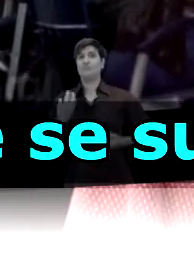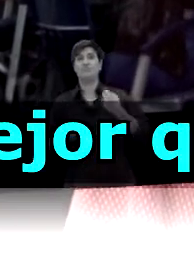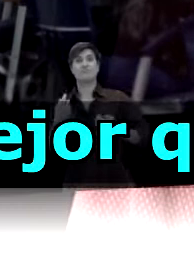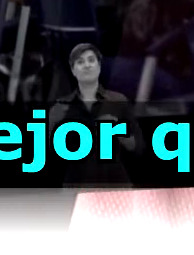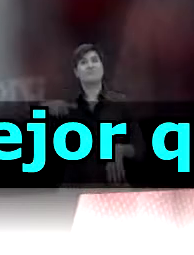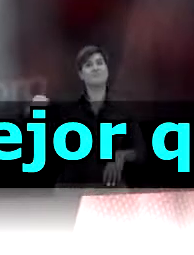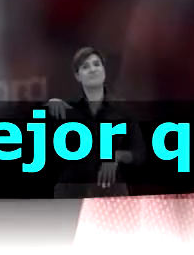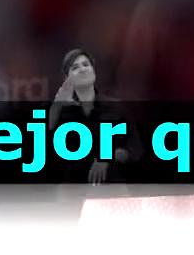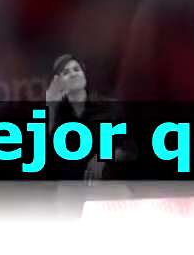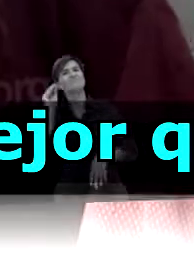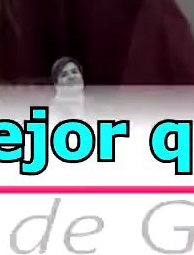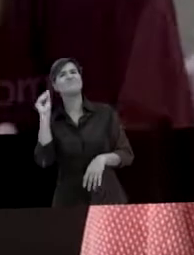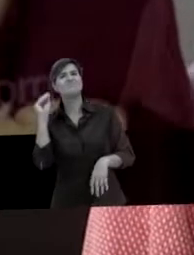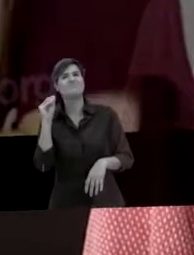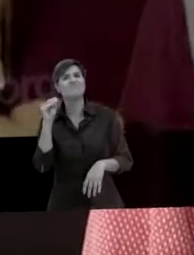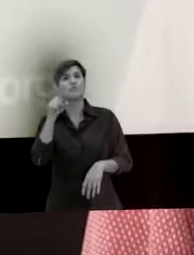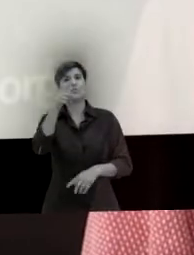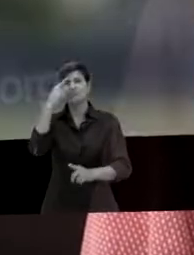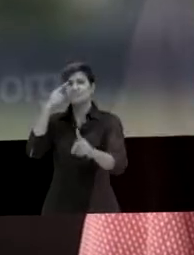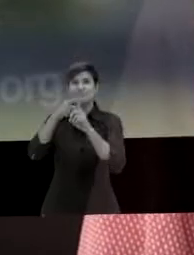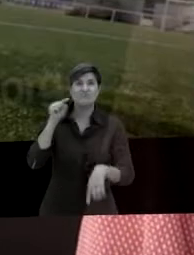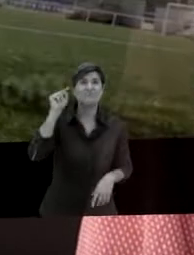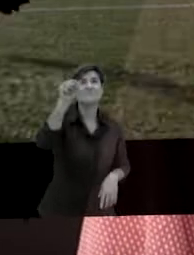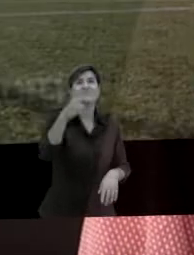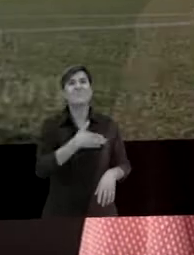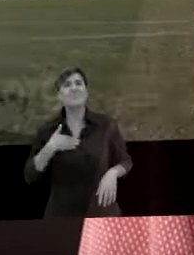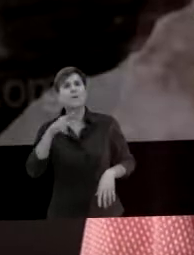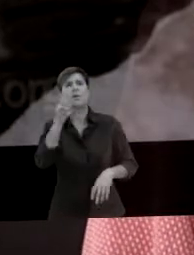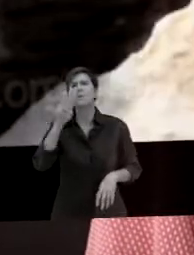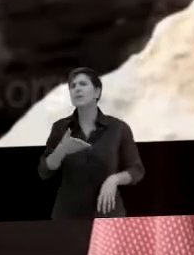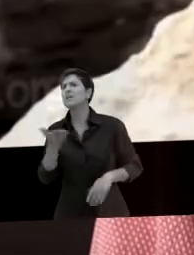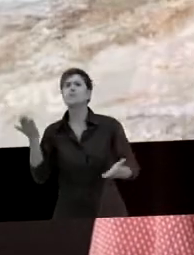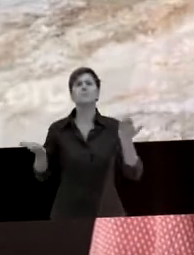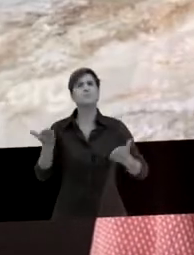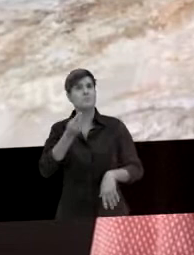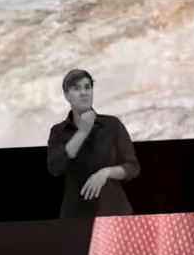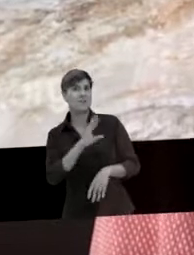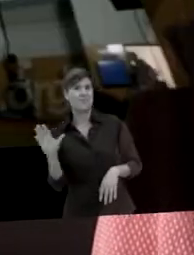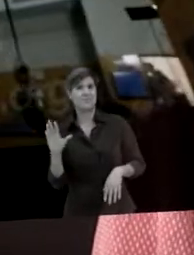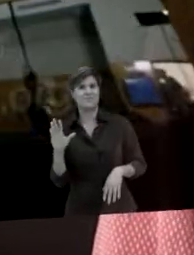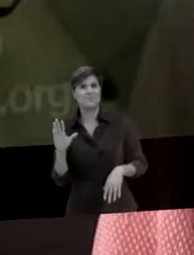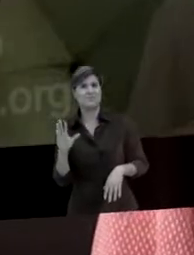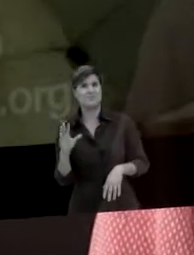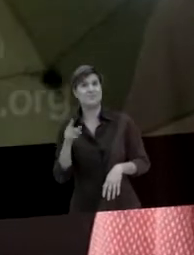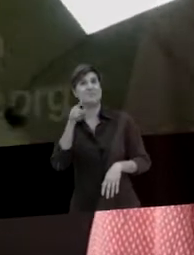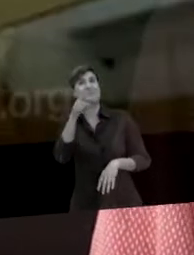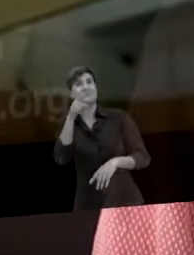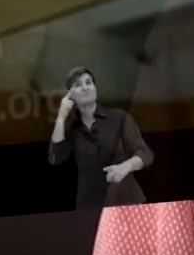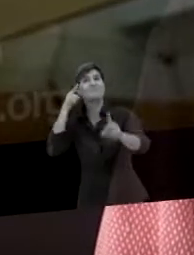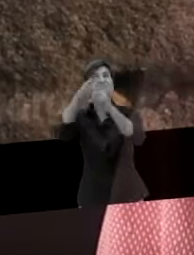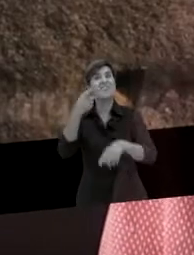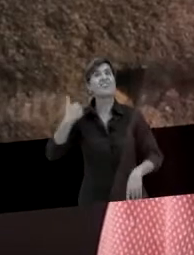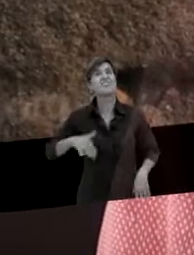que saben mejor que nadie que no hay que rendirse nunca y que si sigues adelante pues puedes conseguir todo lo que te